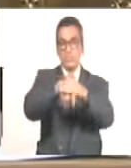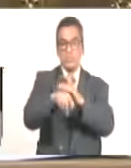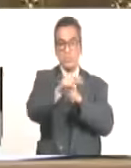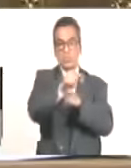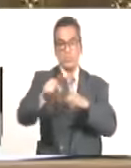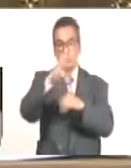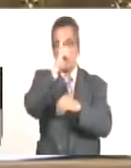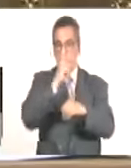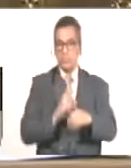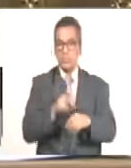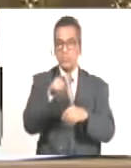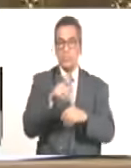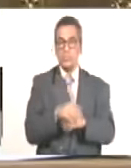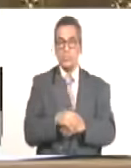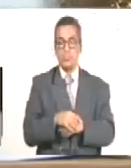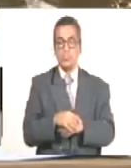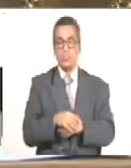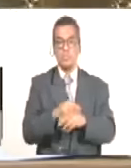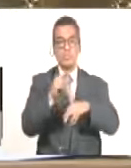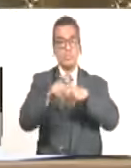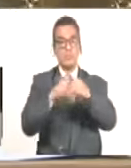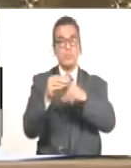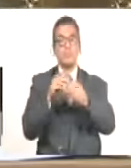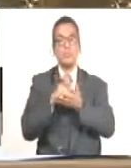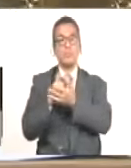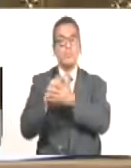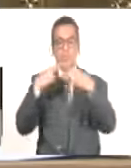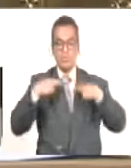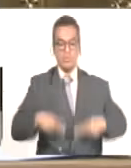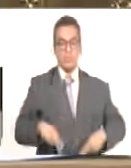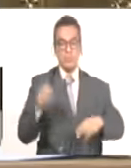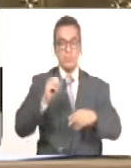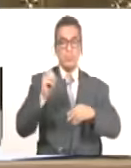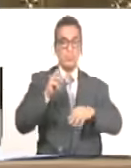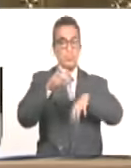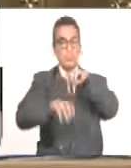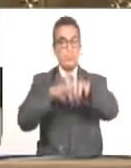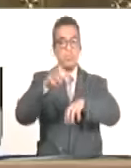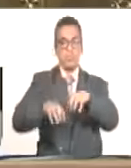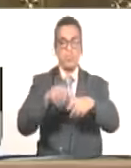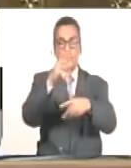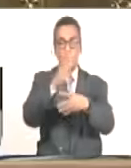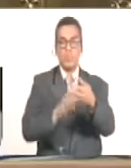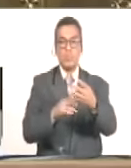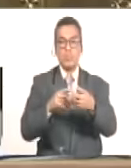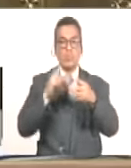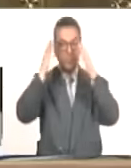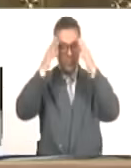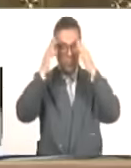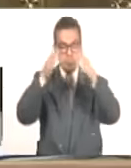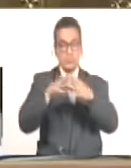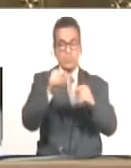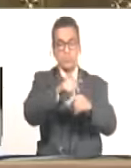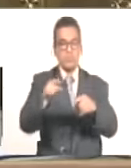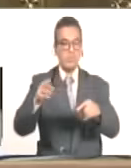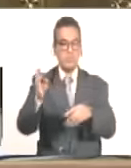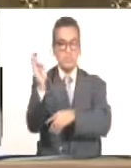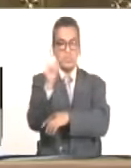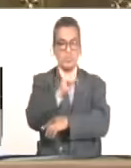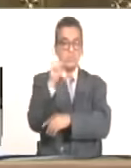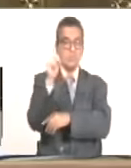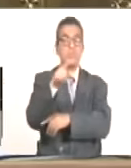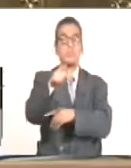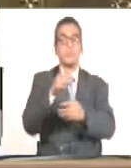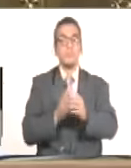personas con discapacidad a formas de asistencia humana o animal e intermediarios, tutores para personas con autismo,